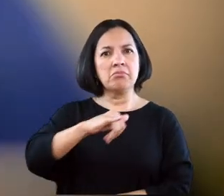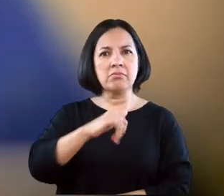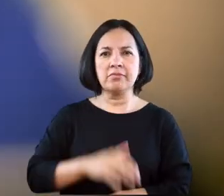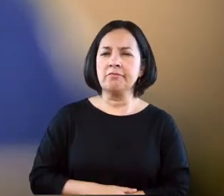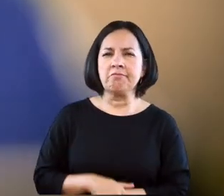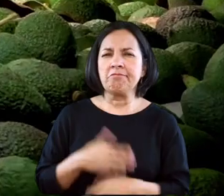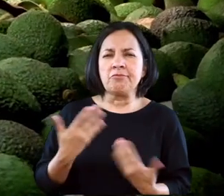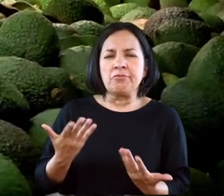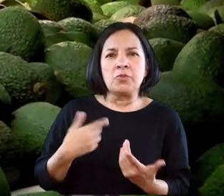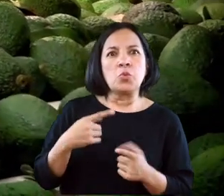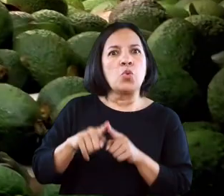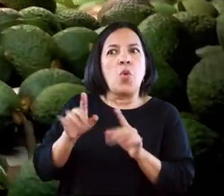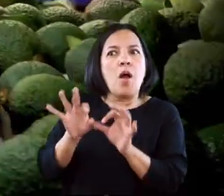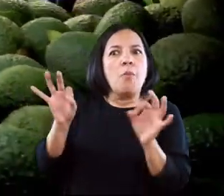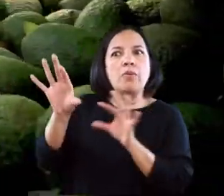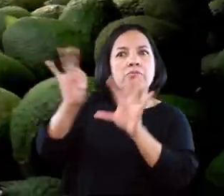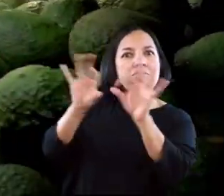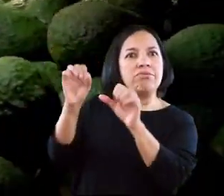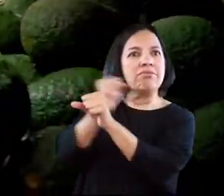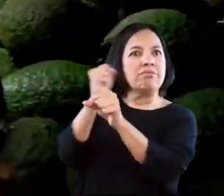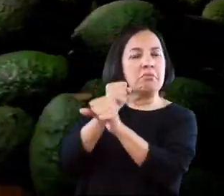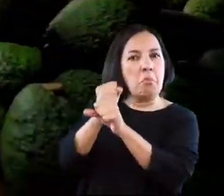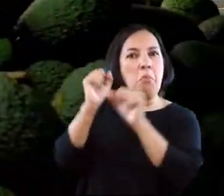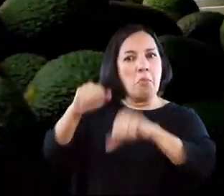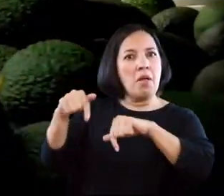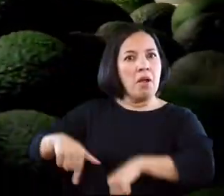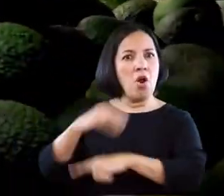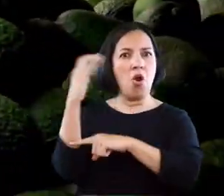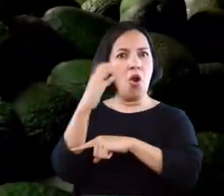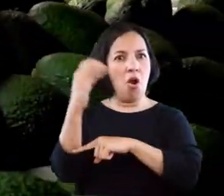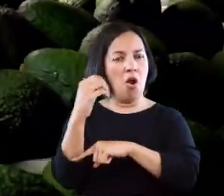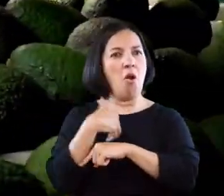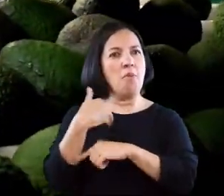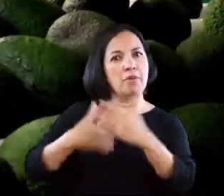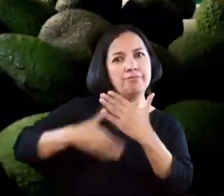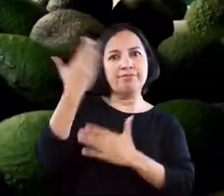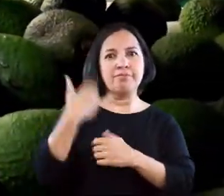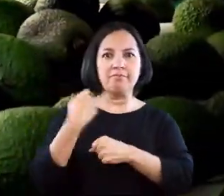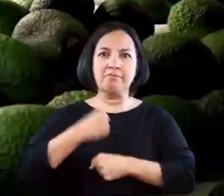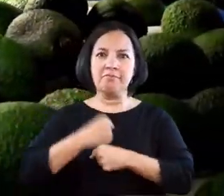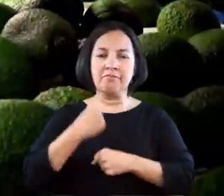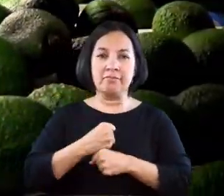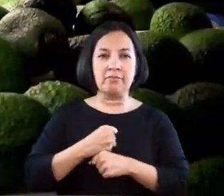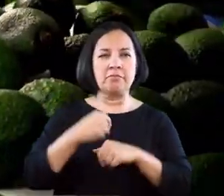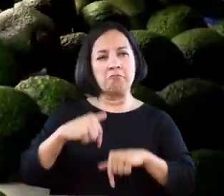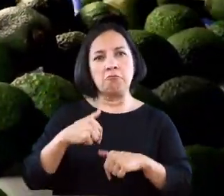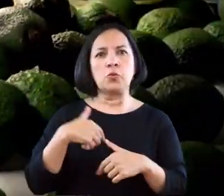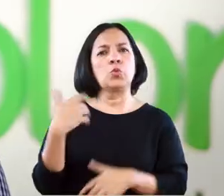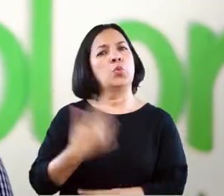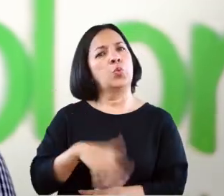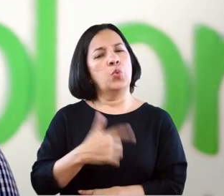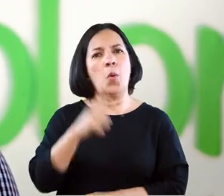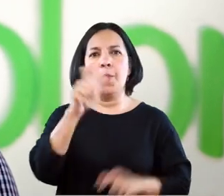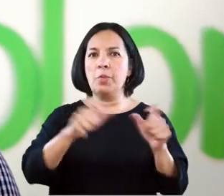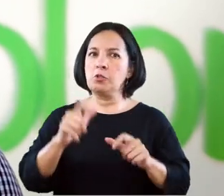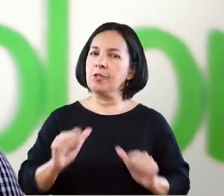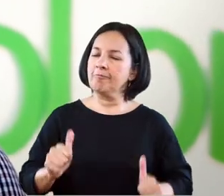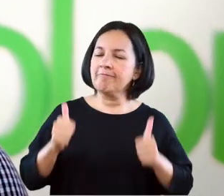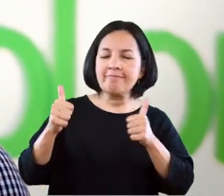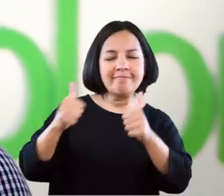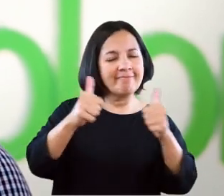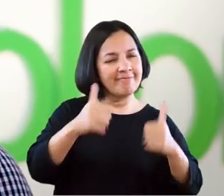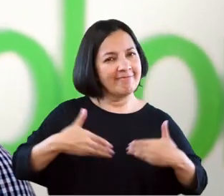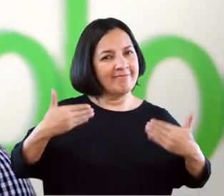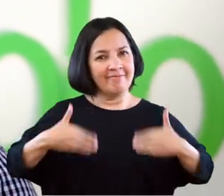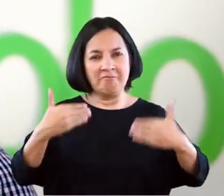colaboradores. La manera de darles una oportunidad de volver a iniciar en este país. La experiencia que hemos tenido con estas